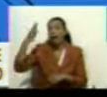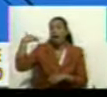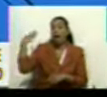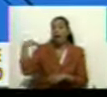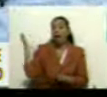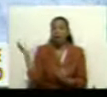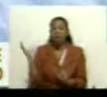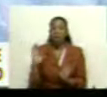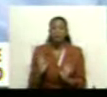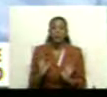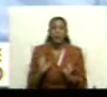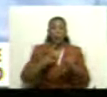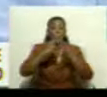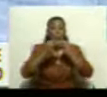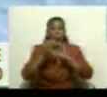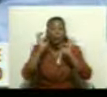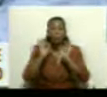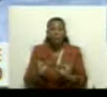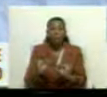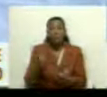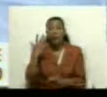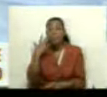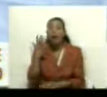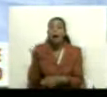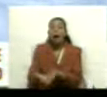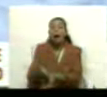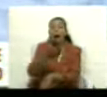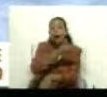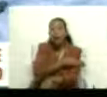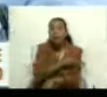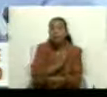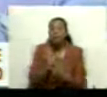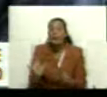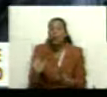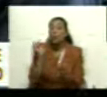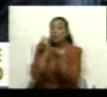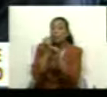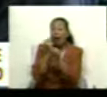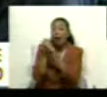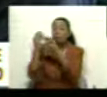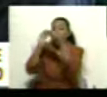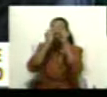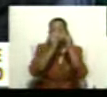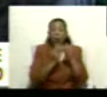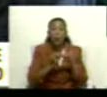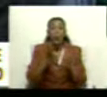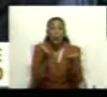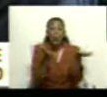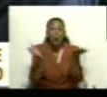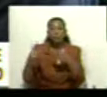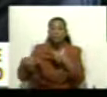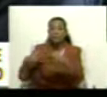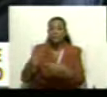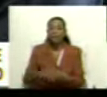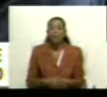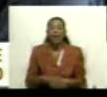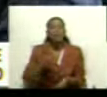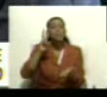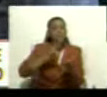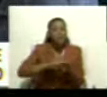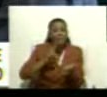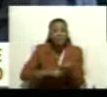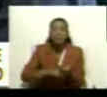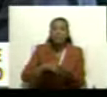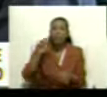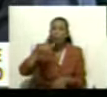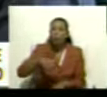una articulación en donde hemos venido haciendo un trabajo con toda esa gerencia. De verdad que para